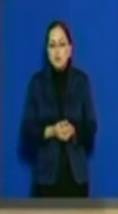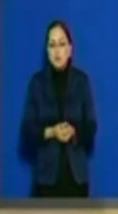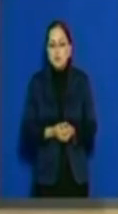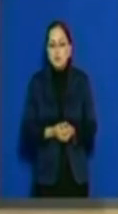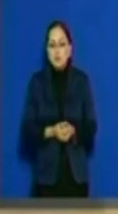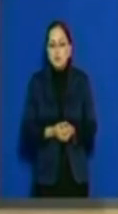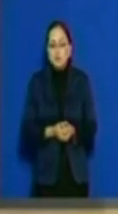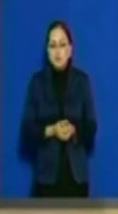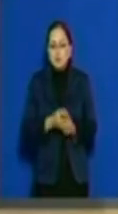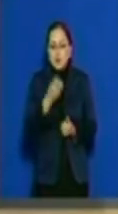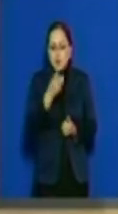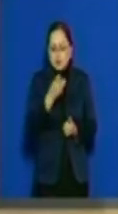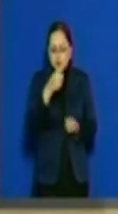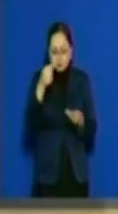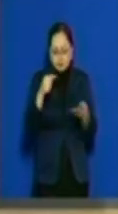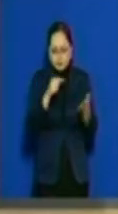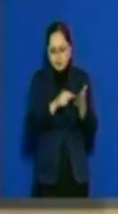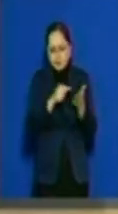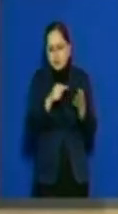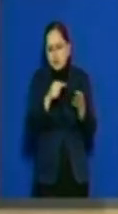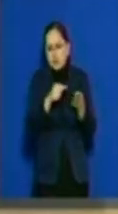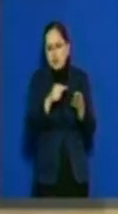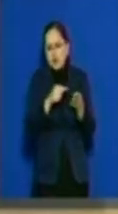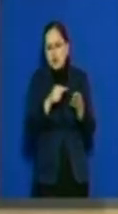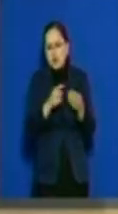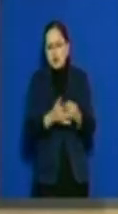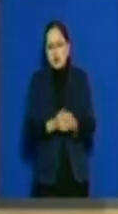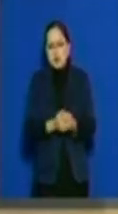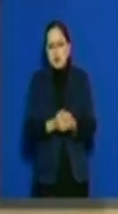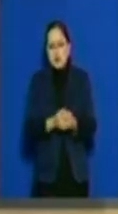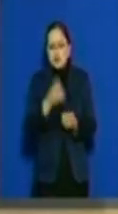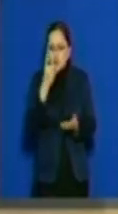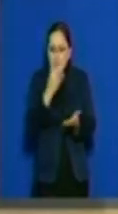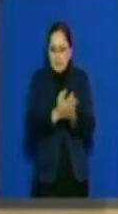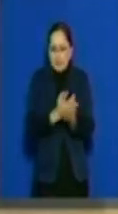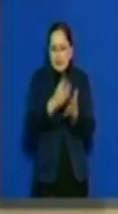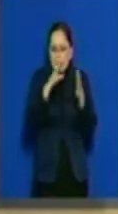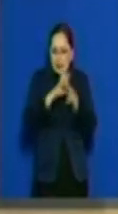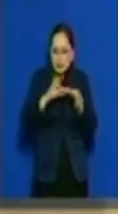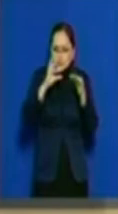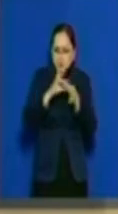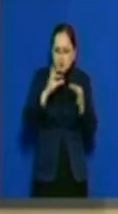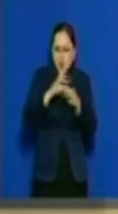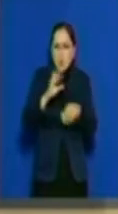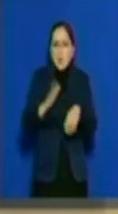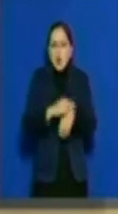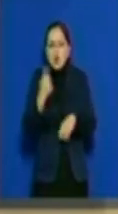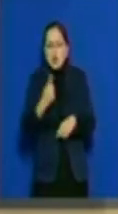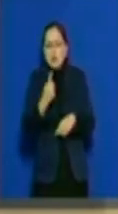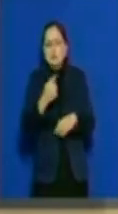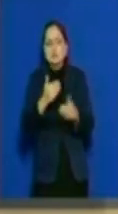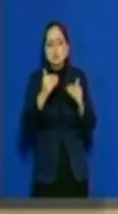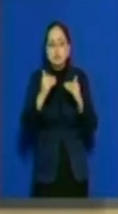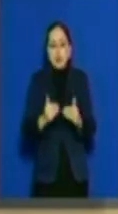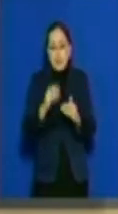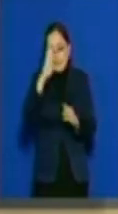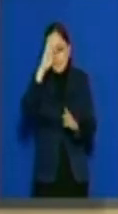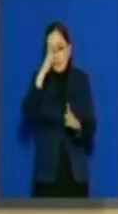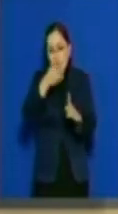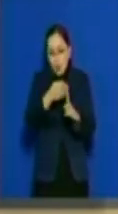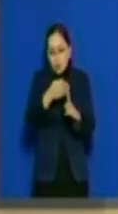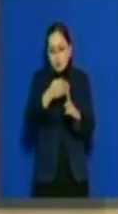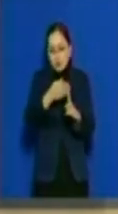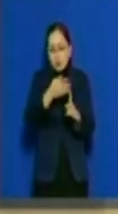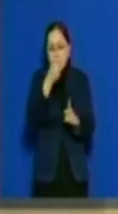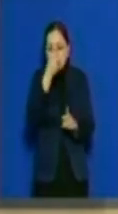específicamente lo que son no solamente la exposición de motivos, sino el objetivo